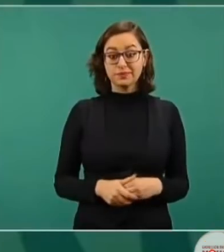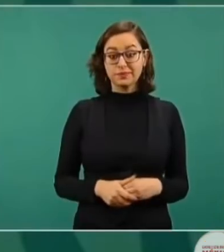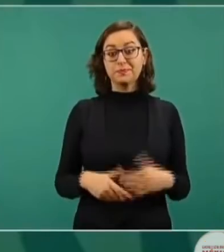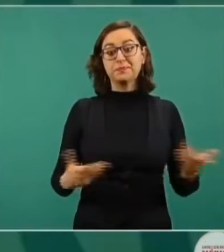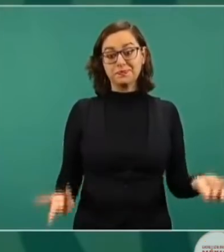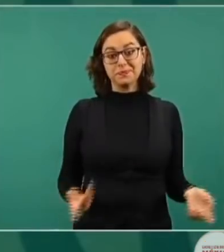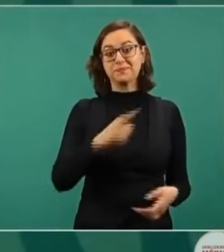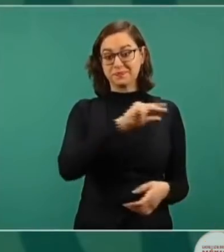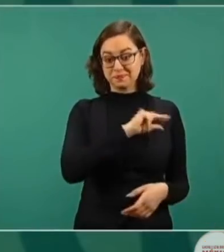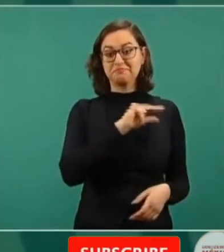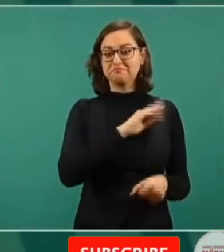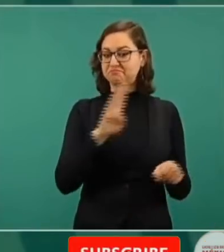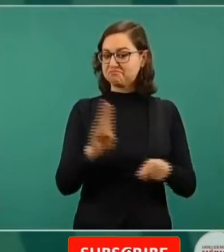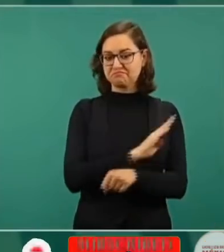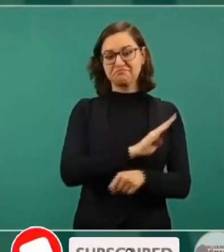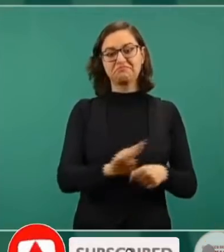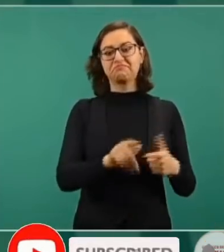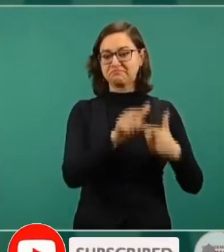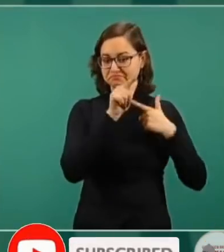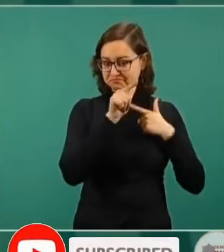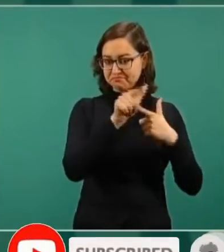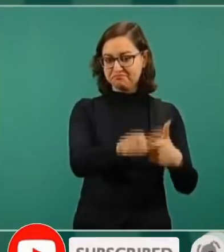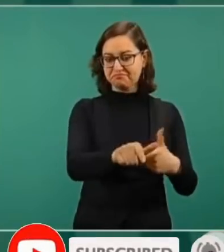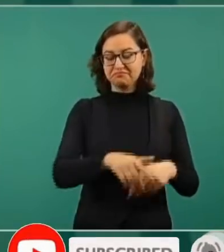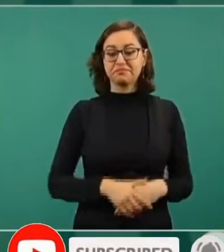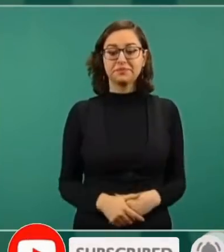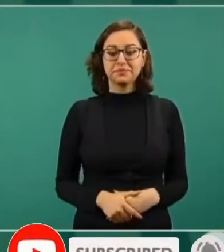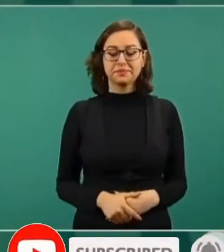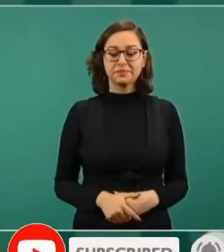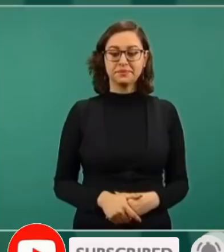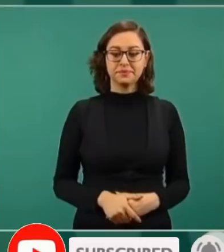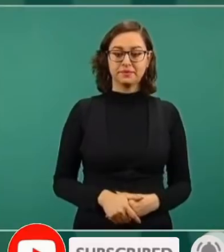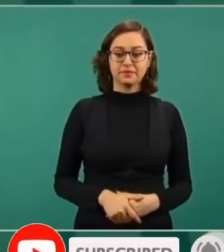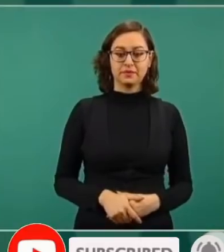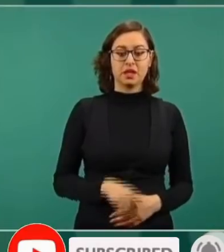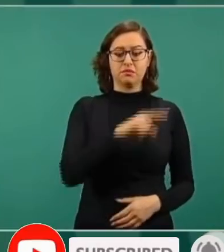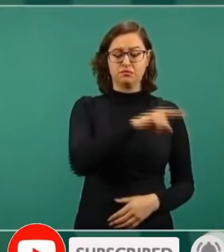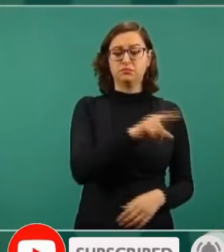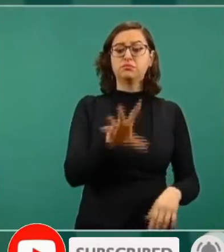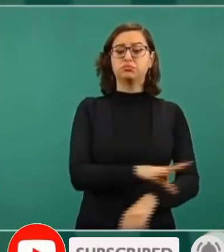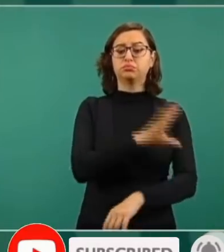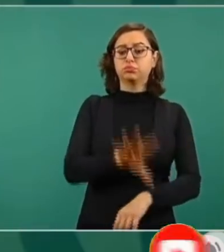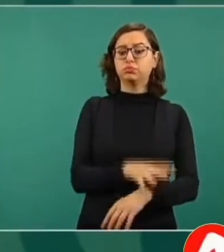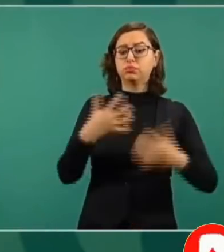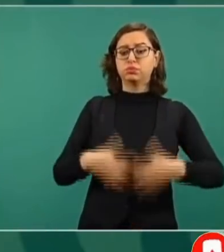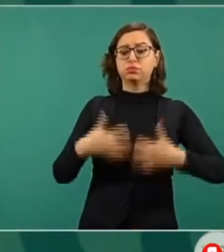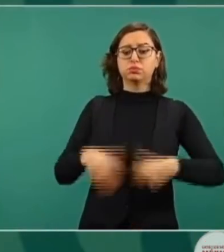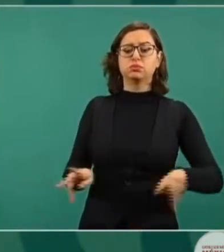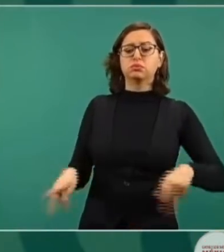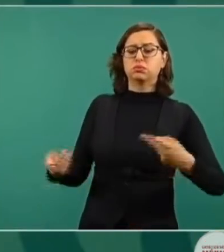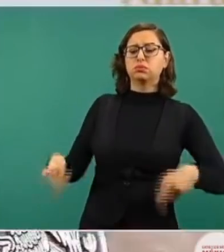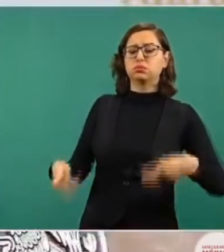para los privados, ¿verdad? Se les garantiza esta compra de energía, con lo que se les asegura